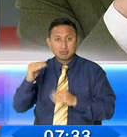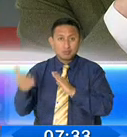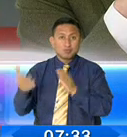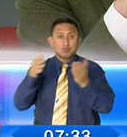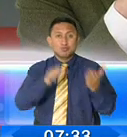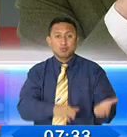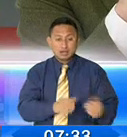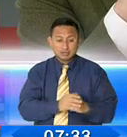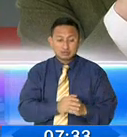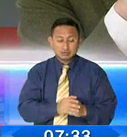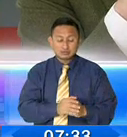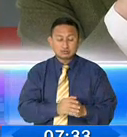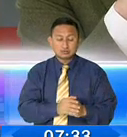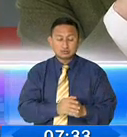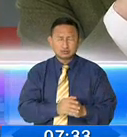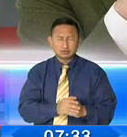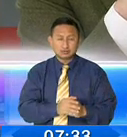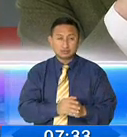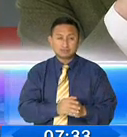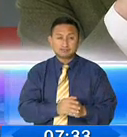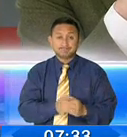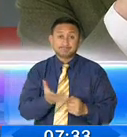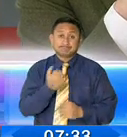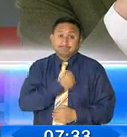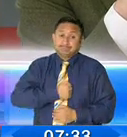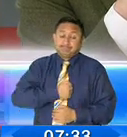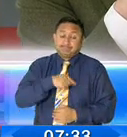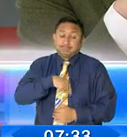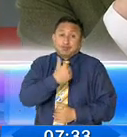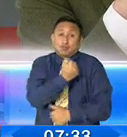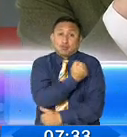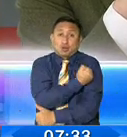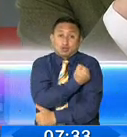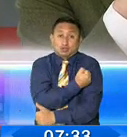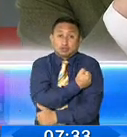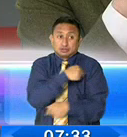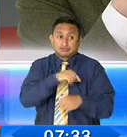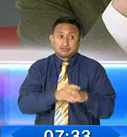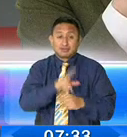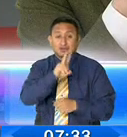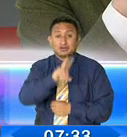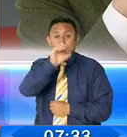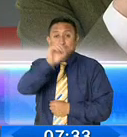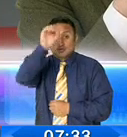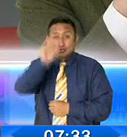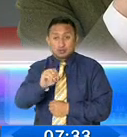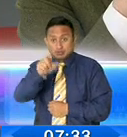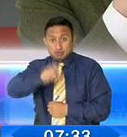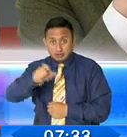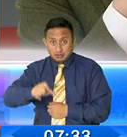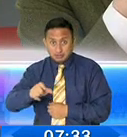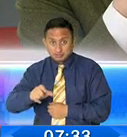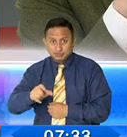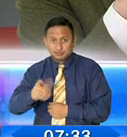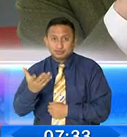de muertos. Y desgraciadamente la vacunación no alcanzamos ni el 2% de la población, cuando otros países